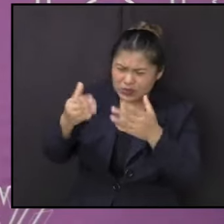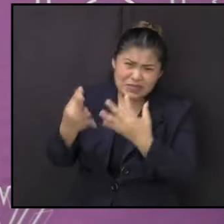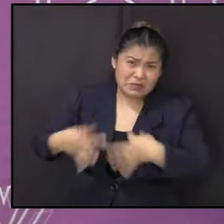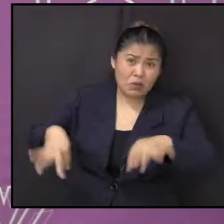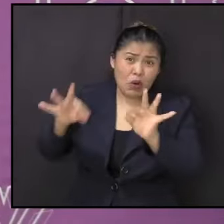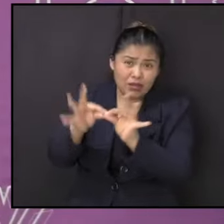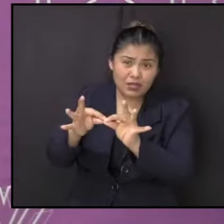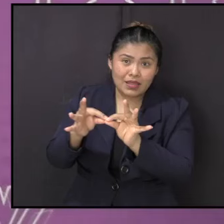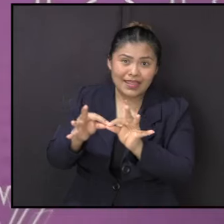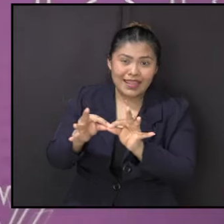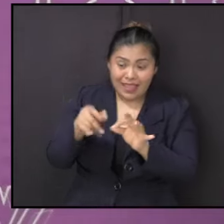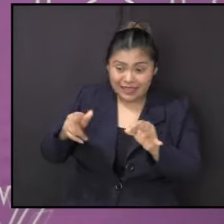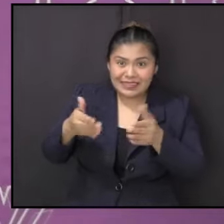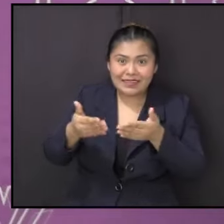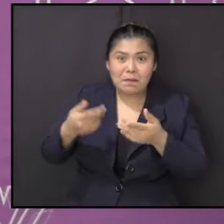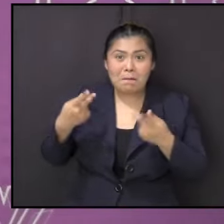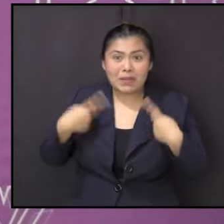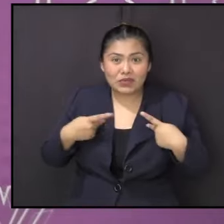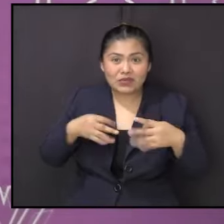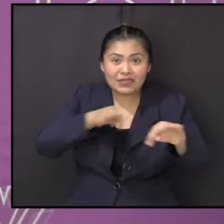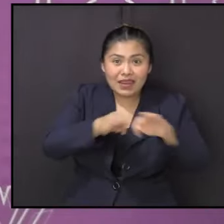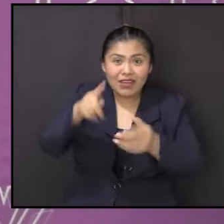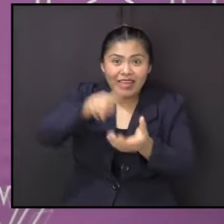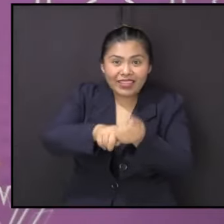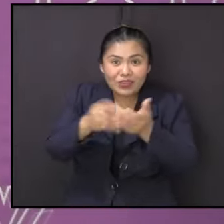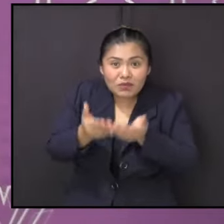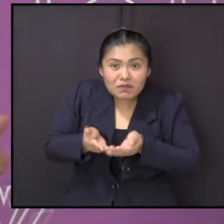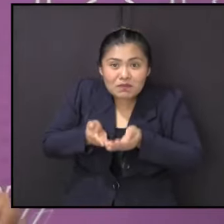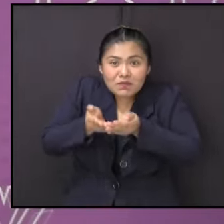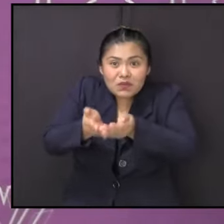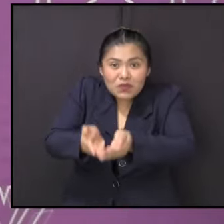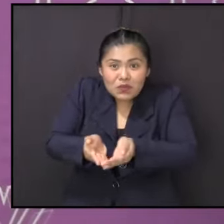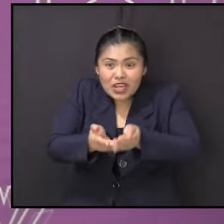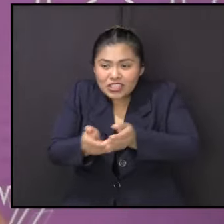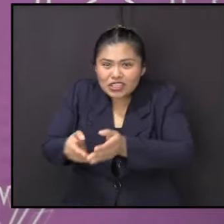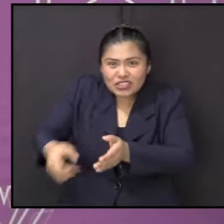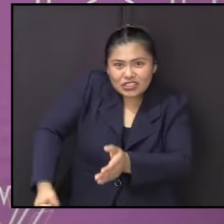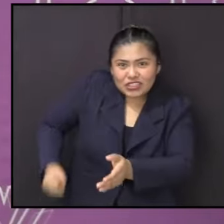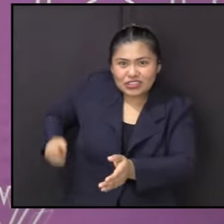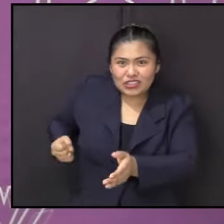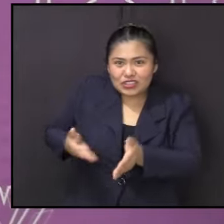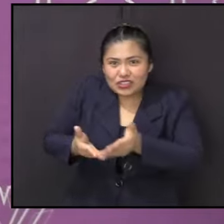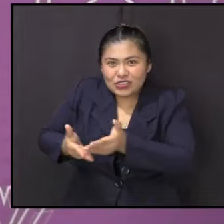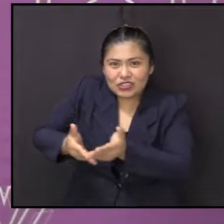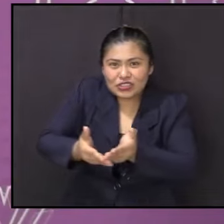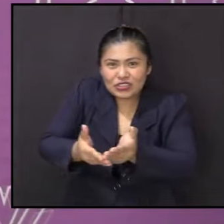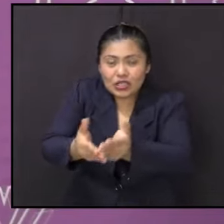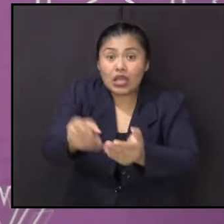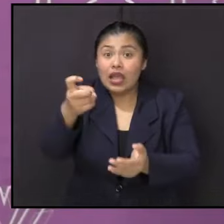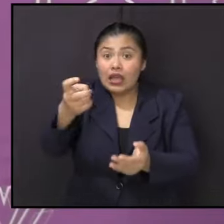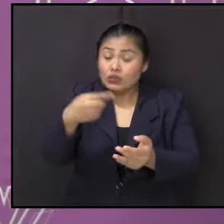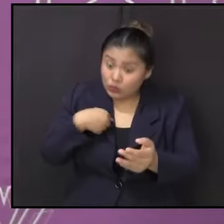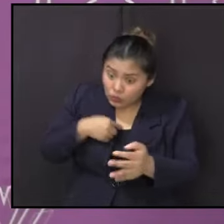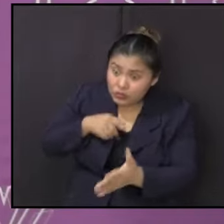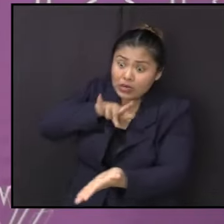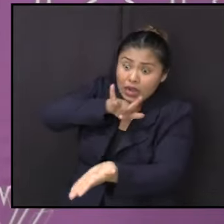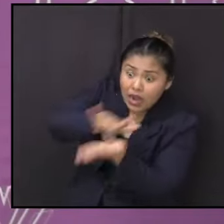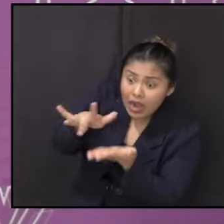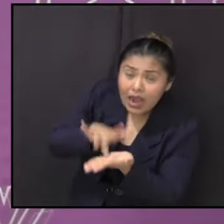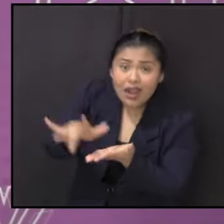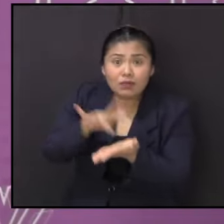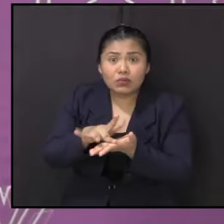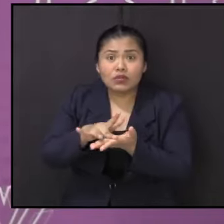Y lo que queremos hacer es llevar un punto de acuerdo para bajar los costos de la libreta de mar y apoyarlos en el tema del ecoturismo. ¿Por qué?